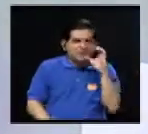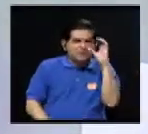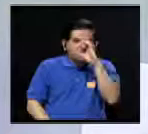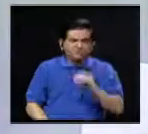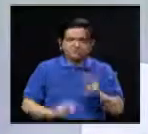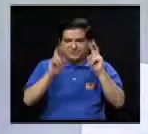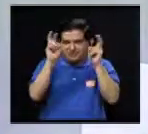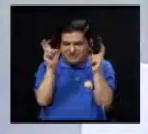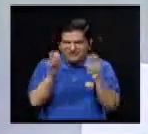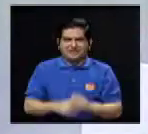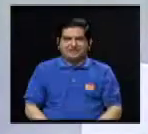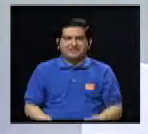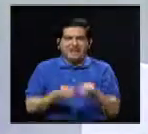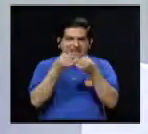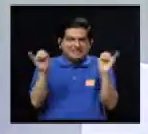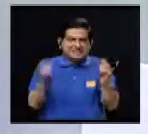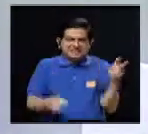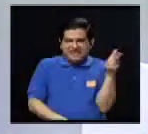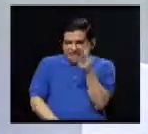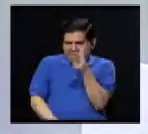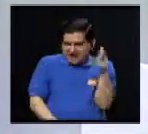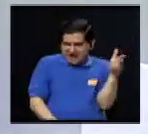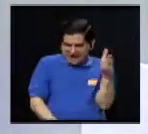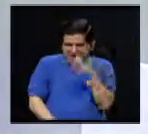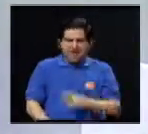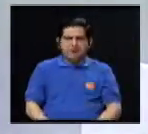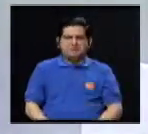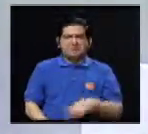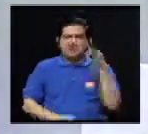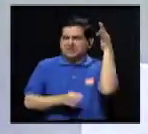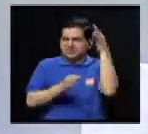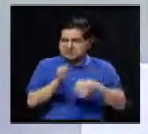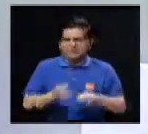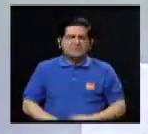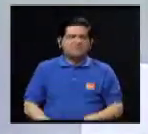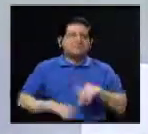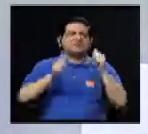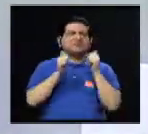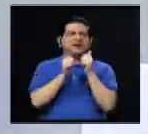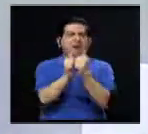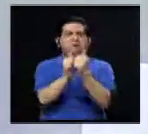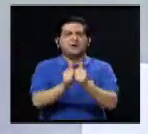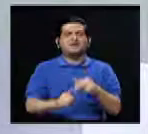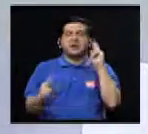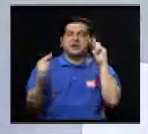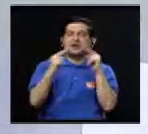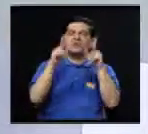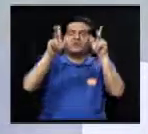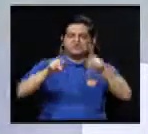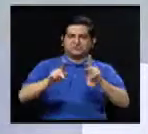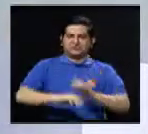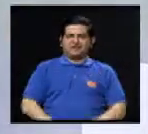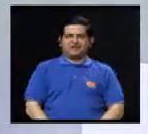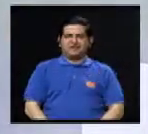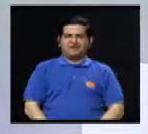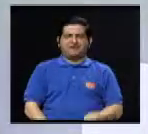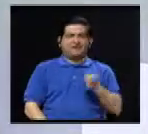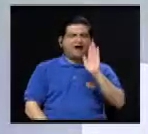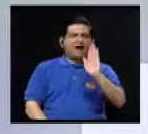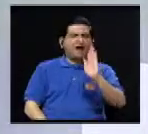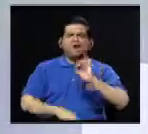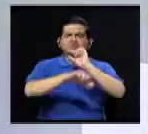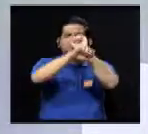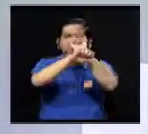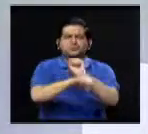que significa ir sin cámaras, simplemente estar con ellas. A conocerlas. A conocerlas, sí. A conocer la rutina,